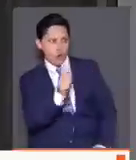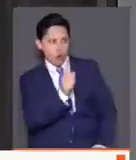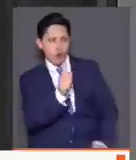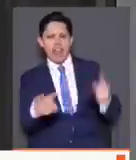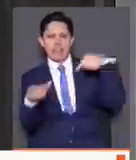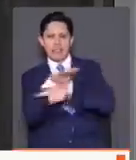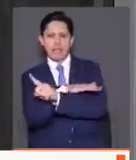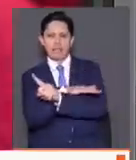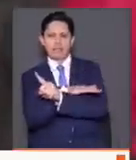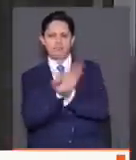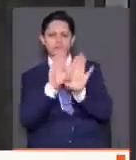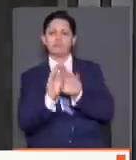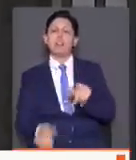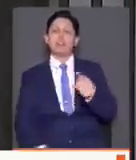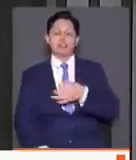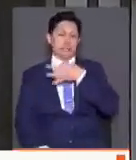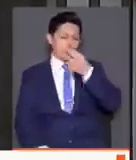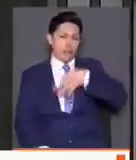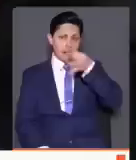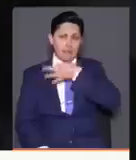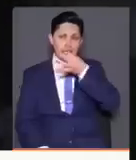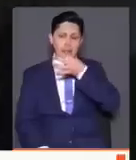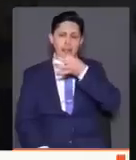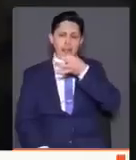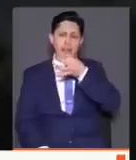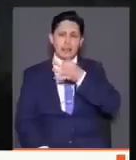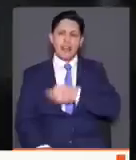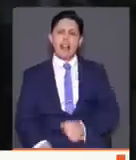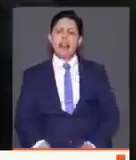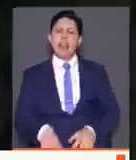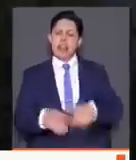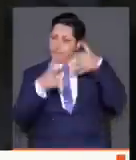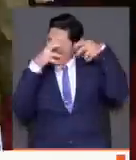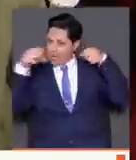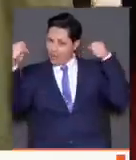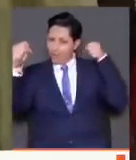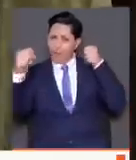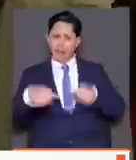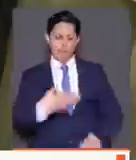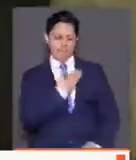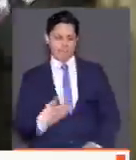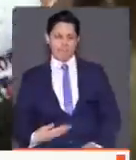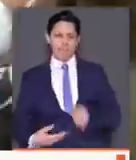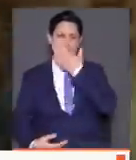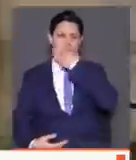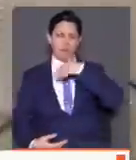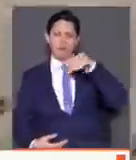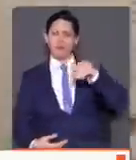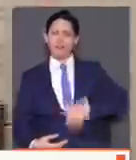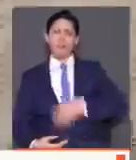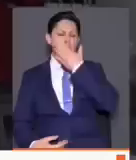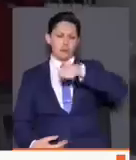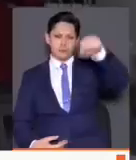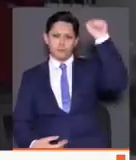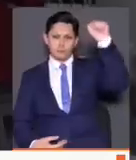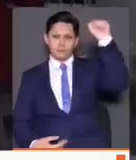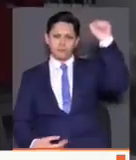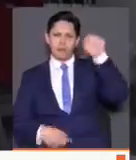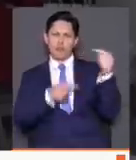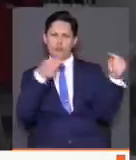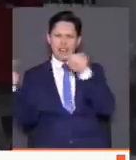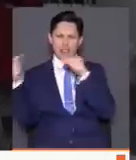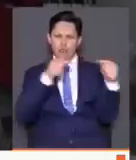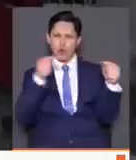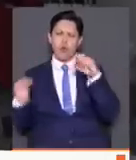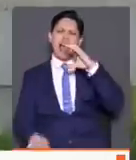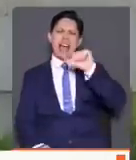el principal afectado, el embajador de Israel en Chile, a quien el presidente Boric se negó a recibir a modo de queja por el conflicto en Gaza.